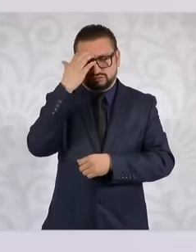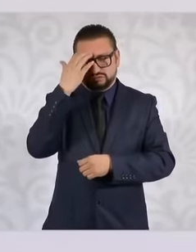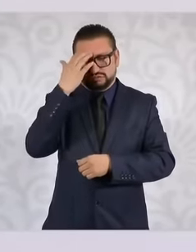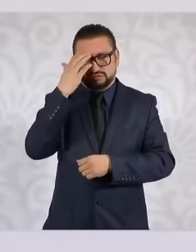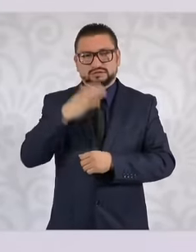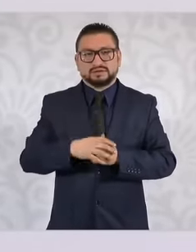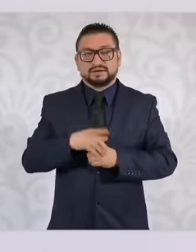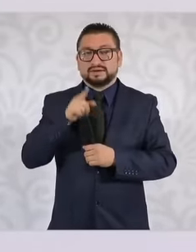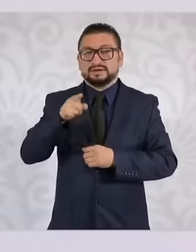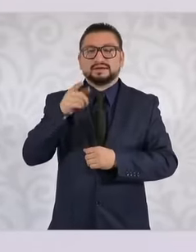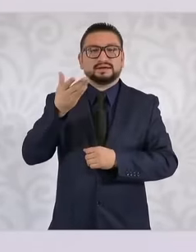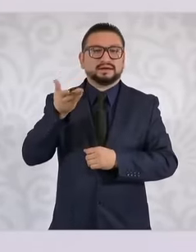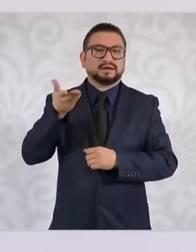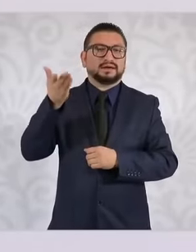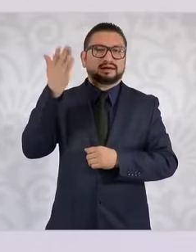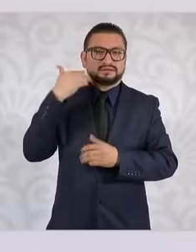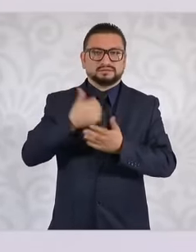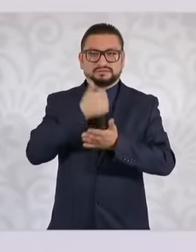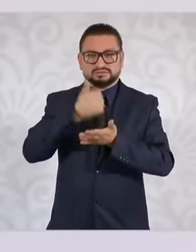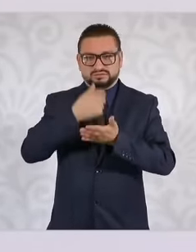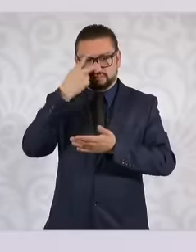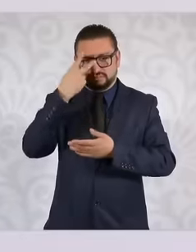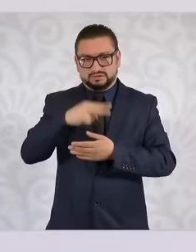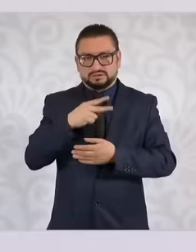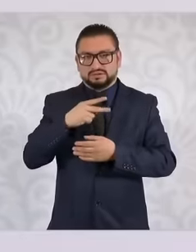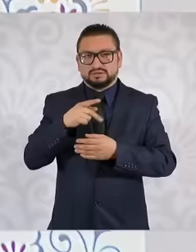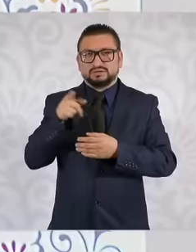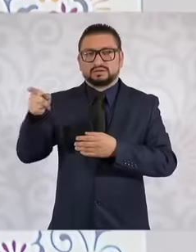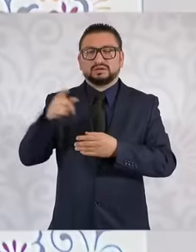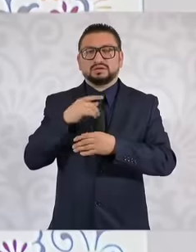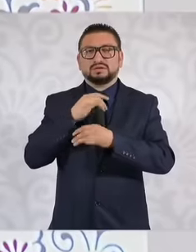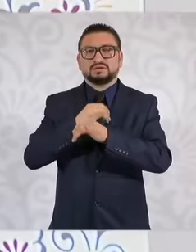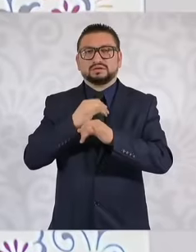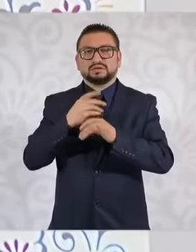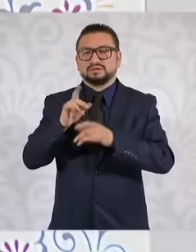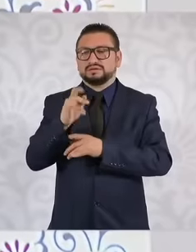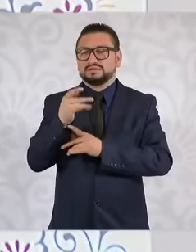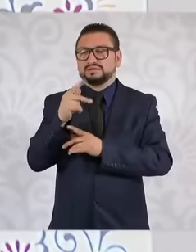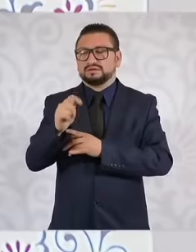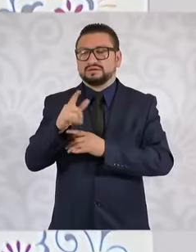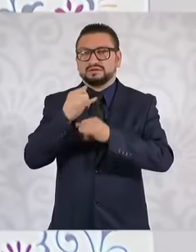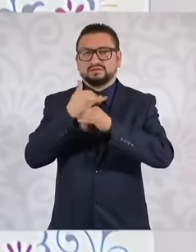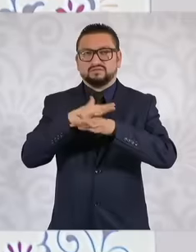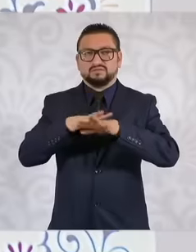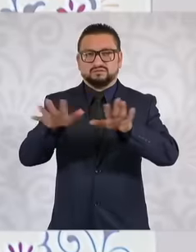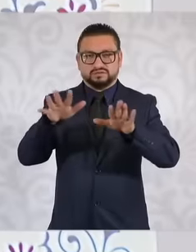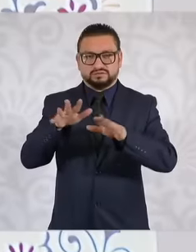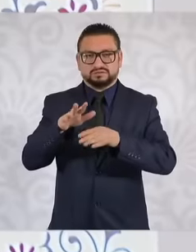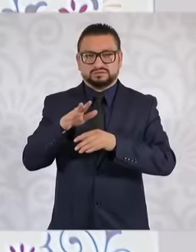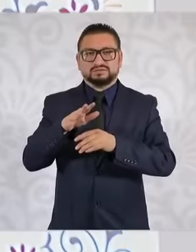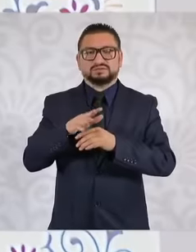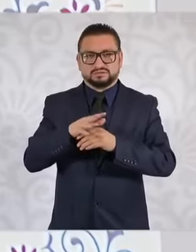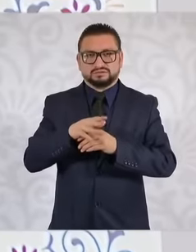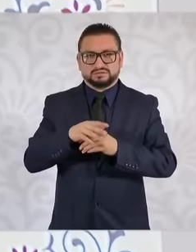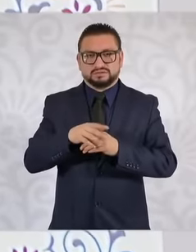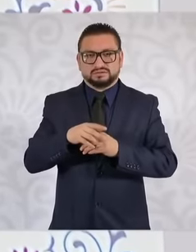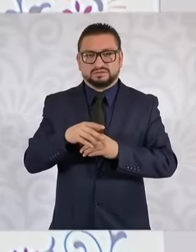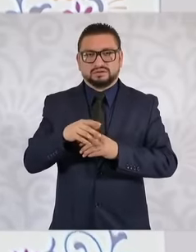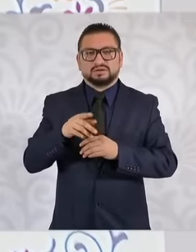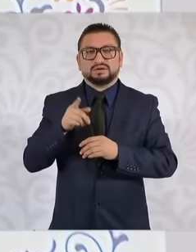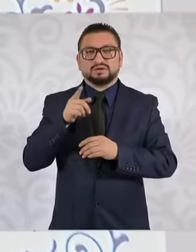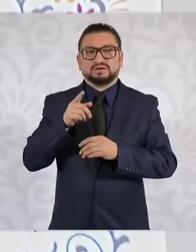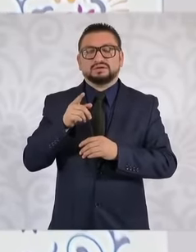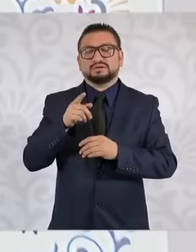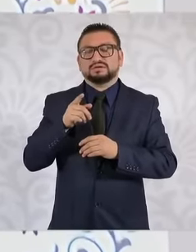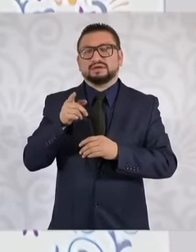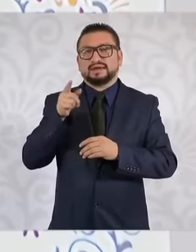estuvo en la Ciudad de México en la Agencia Digital de Información, no, de Innovación Pública, Agencia Digital de